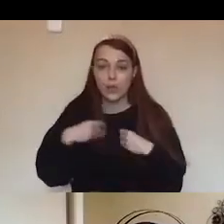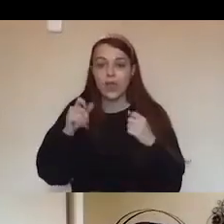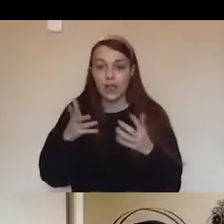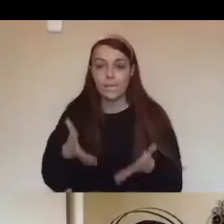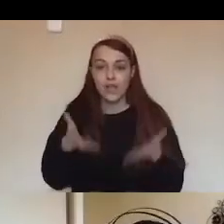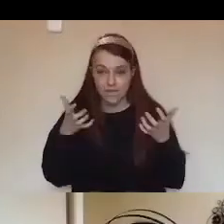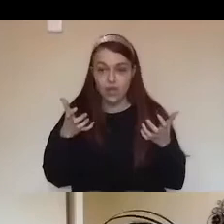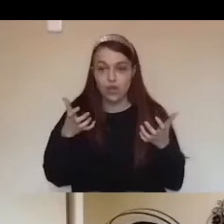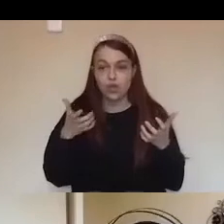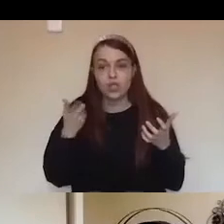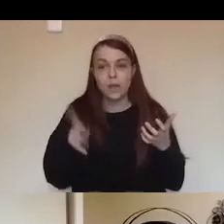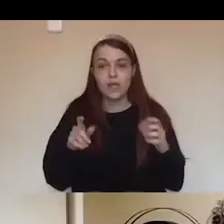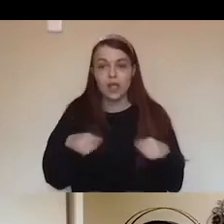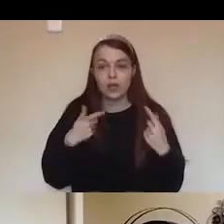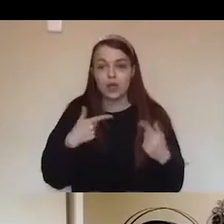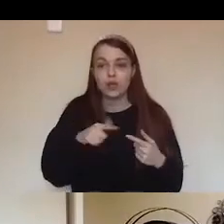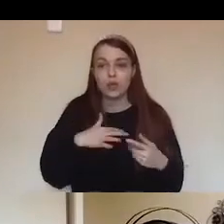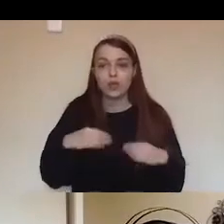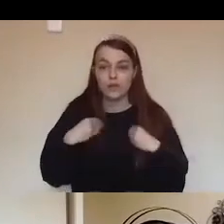de la naturaleza.